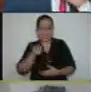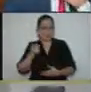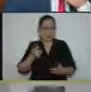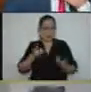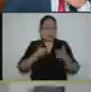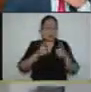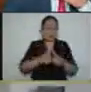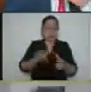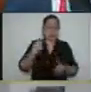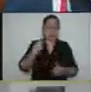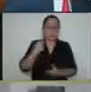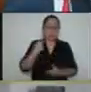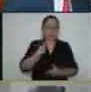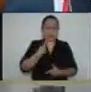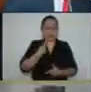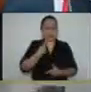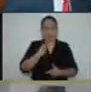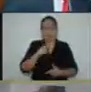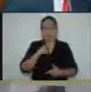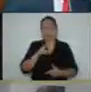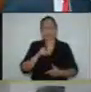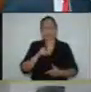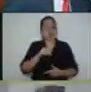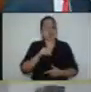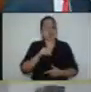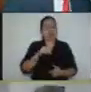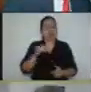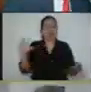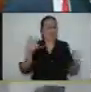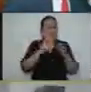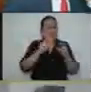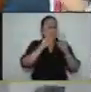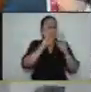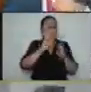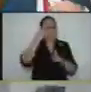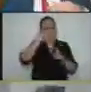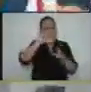político no utiliza bien la pauta porque